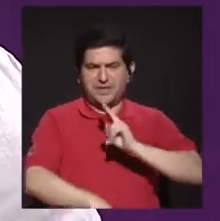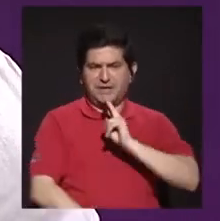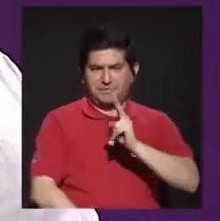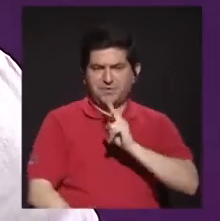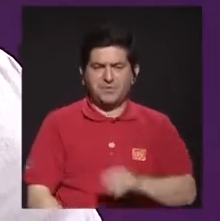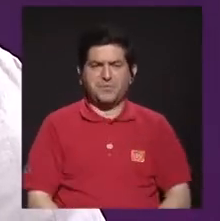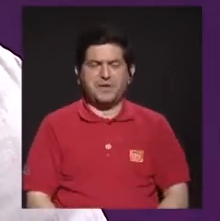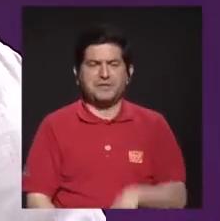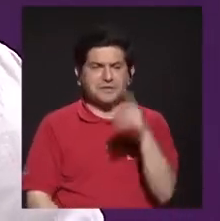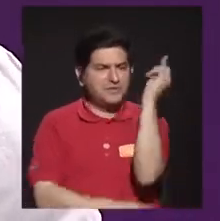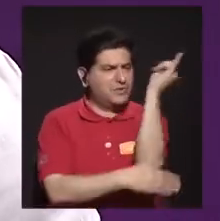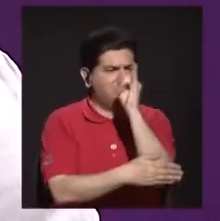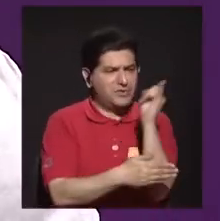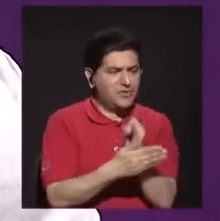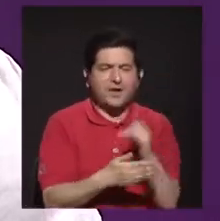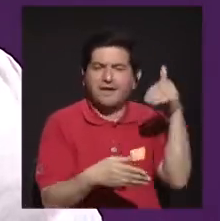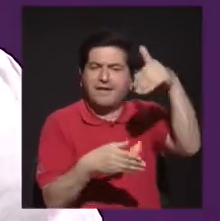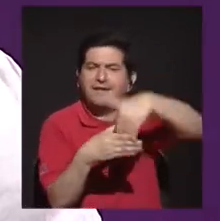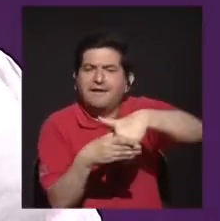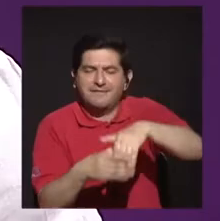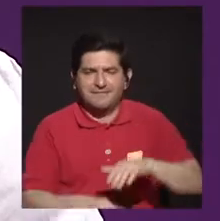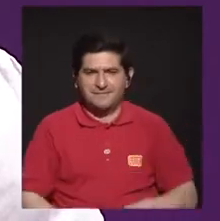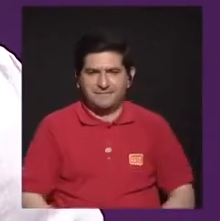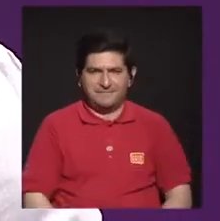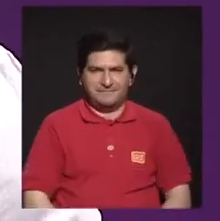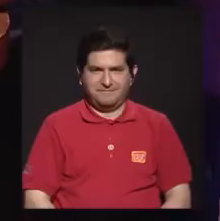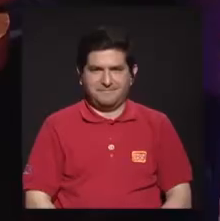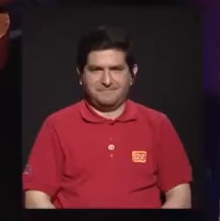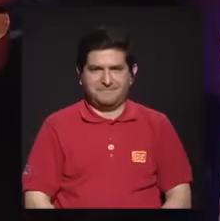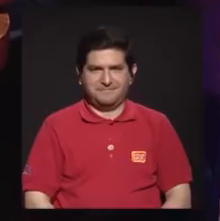se toca el arte. Claro. ¿Verdad? Y entonces